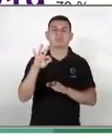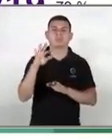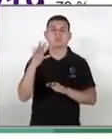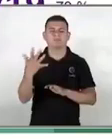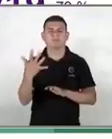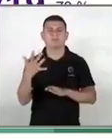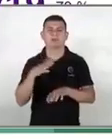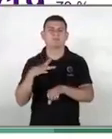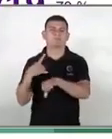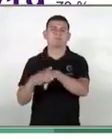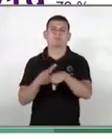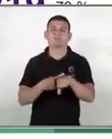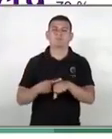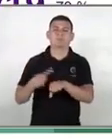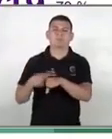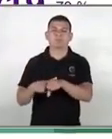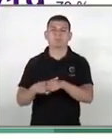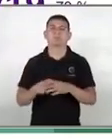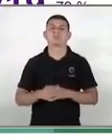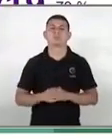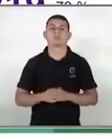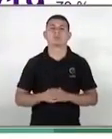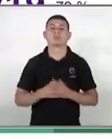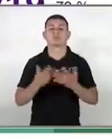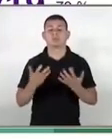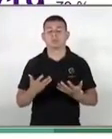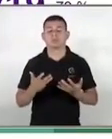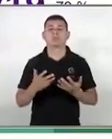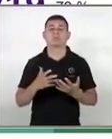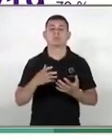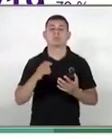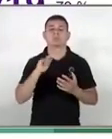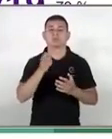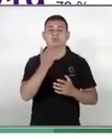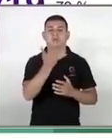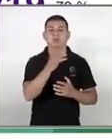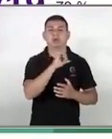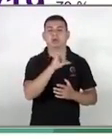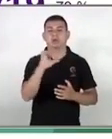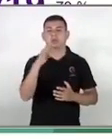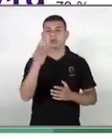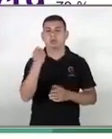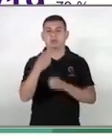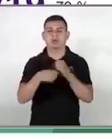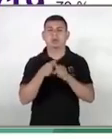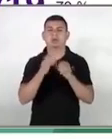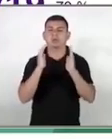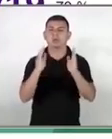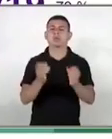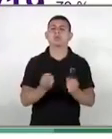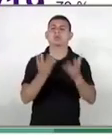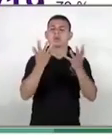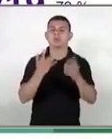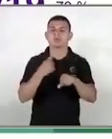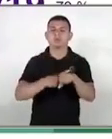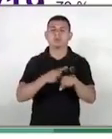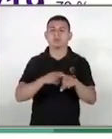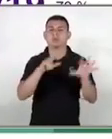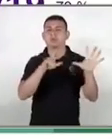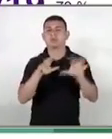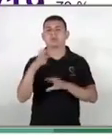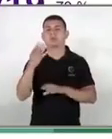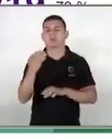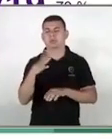1.945 casos, seguido del grupo de 50 a 59 años con 809